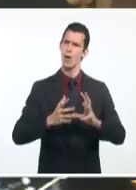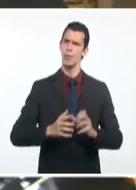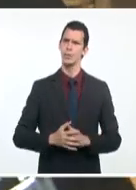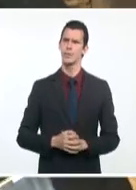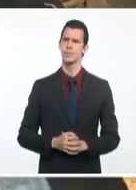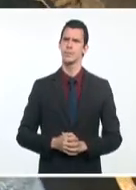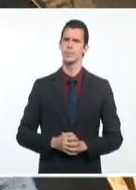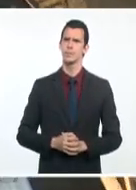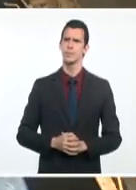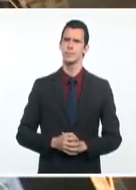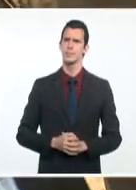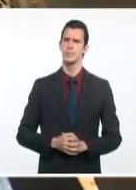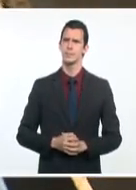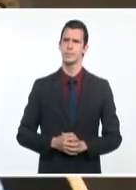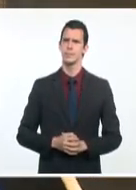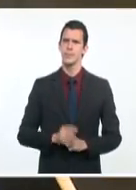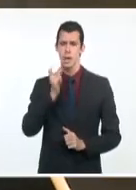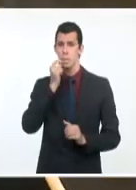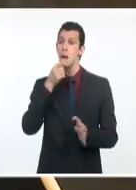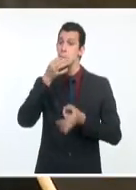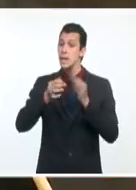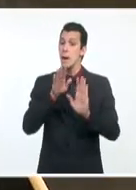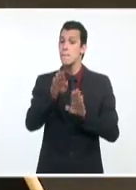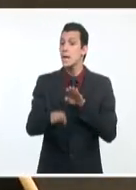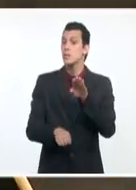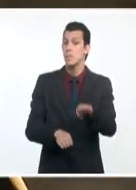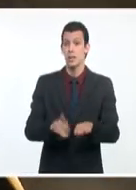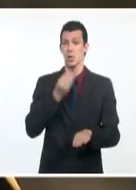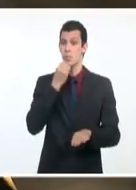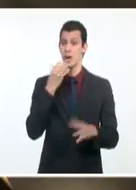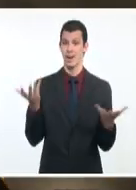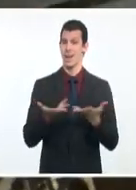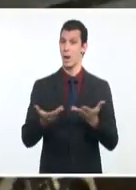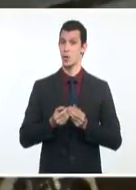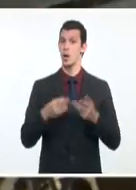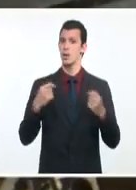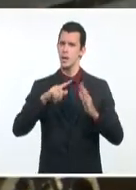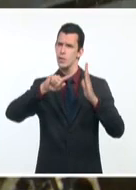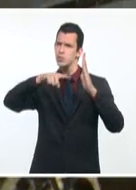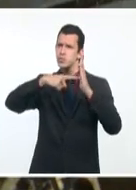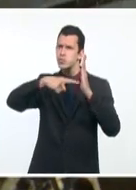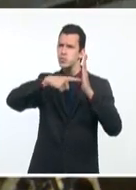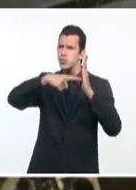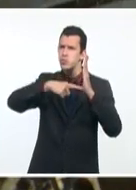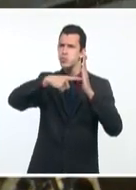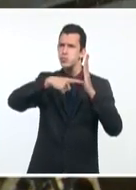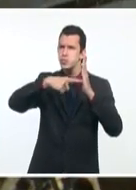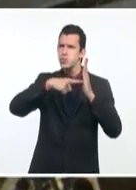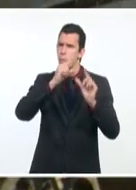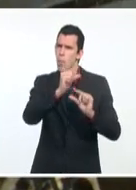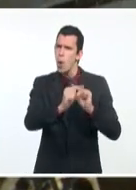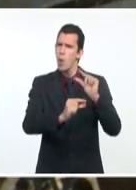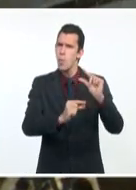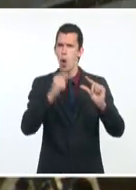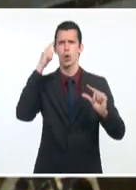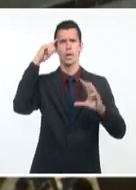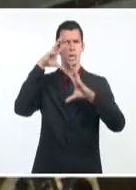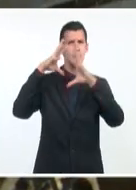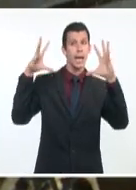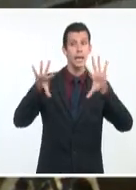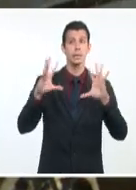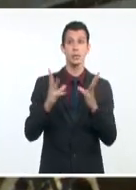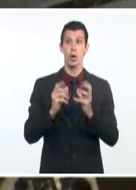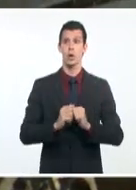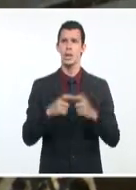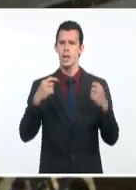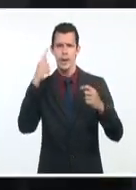y fortaleza en el proyecto. En esta fase lo que hace es proyectar hormigón. En dependencia de lo que dice el proyecto, se proyecta la capa de espesor de